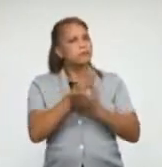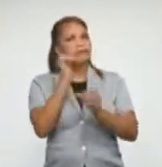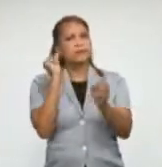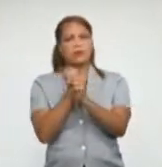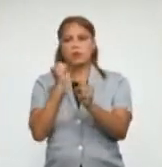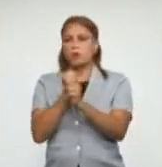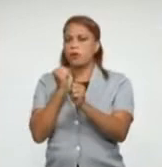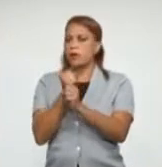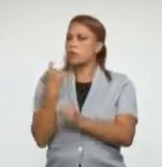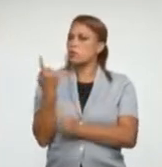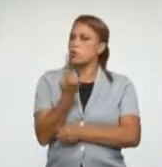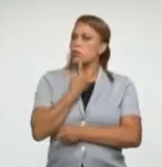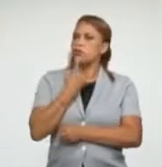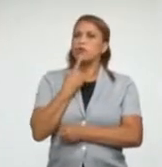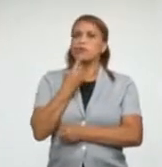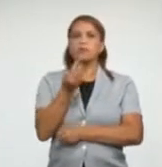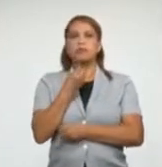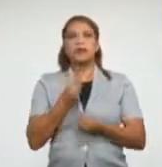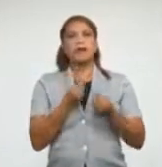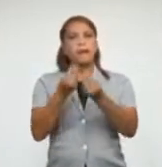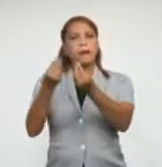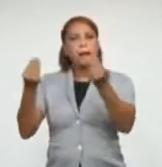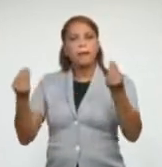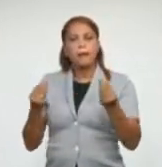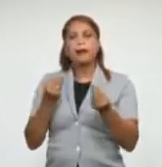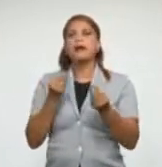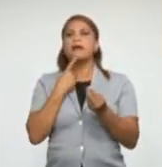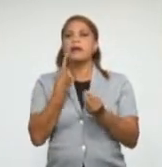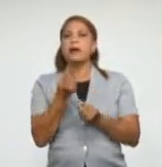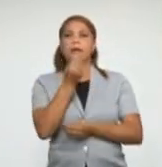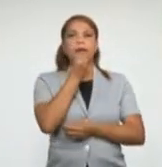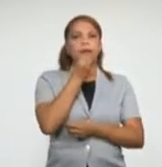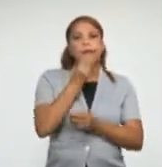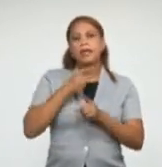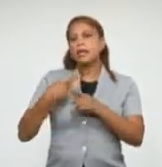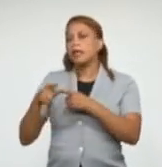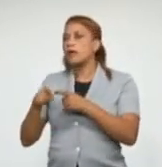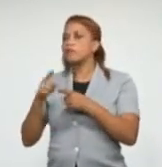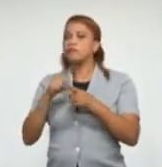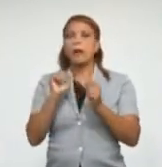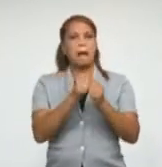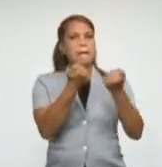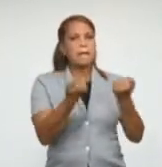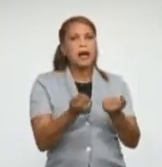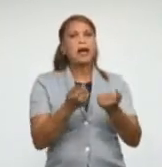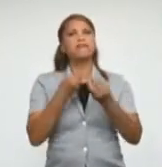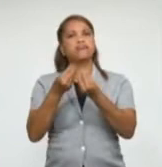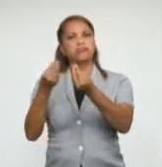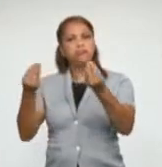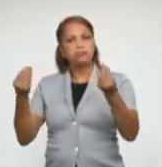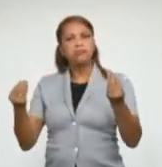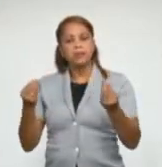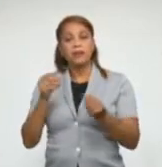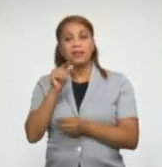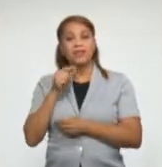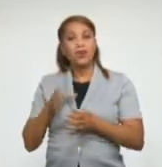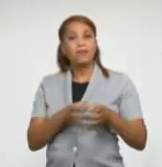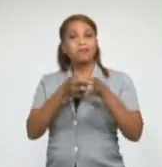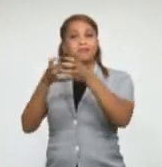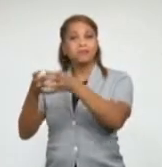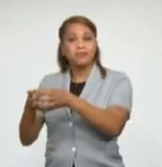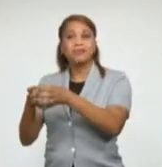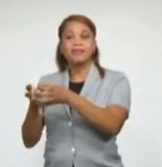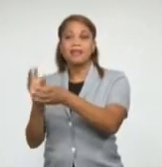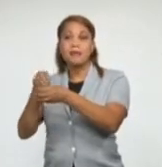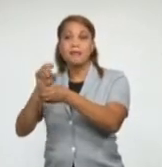el aseguramiento de un grupo de medidas, de medios para que no tengan que salir de las viviendas, medicamentos, alimentos, todo lo necesario para tratar